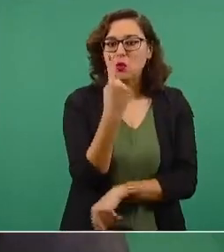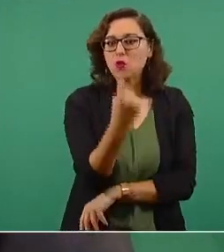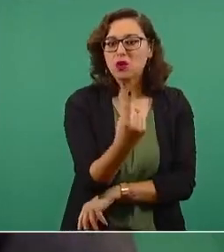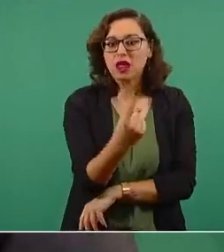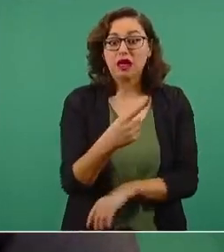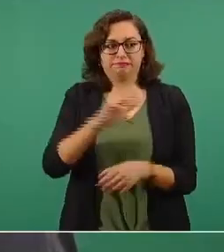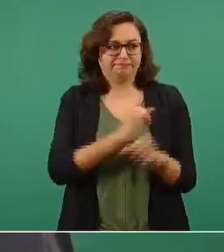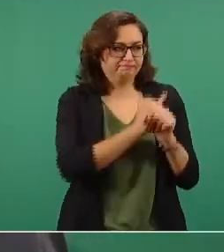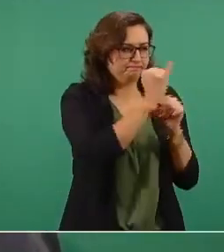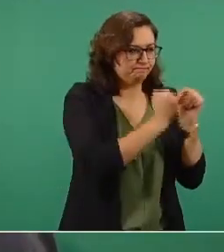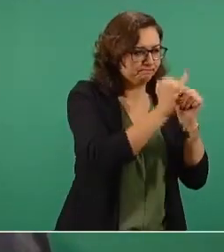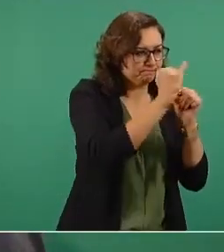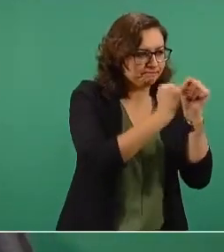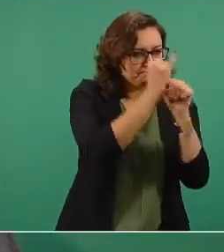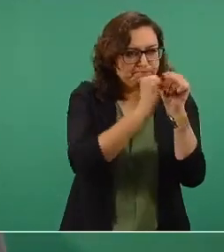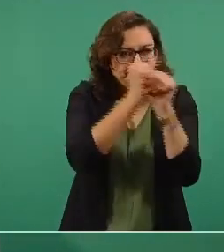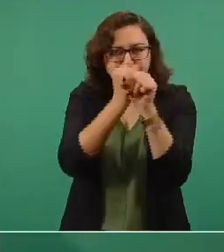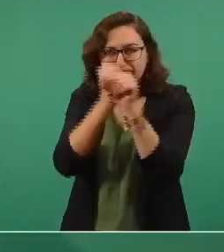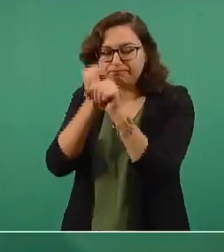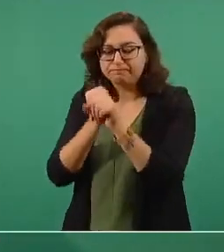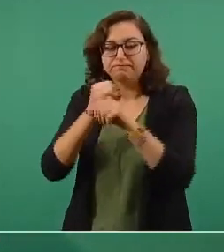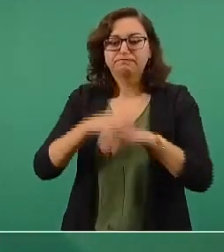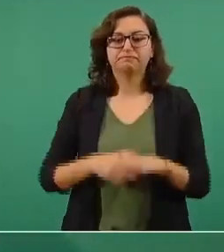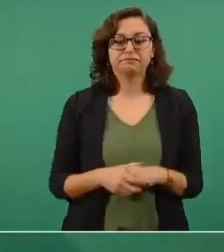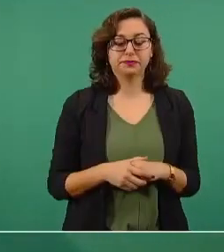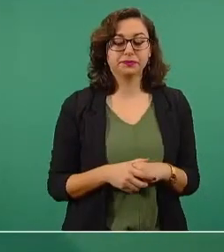en chatarra. Es